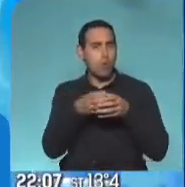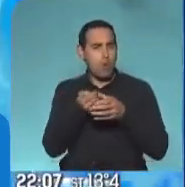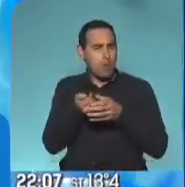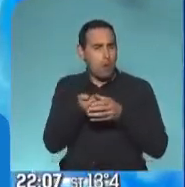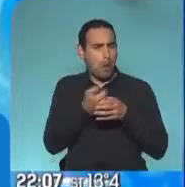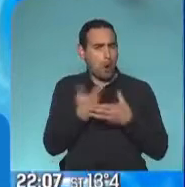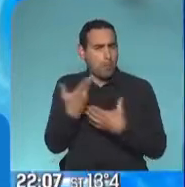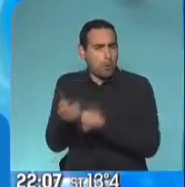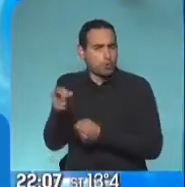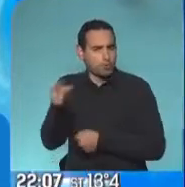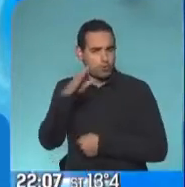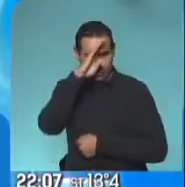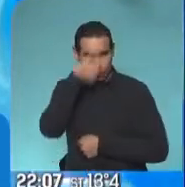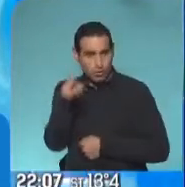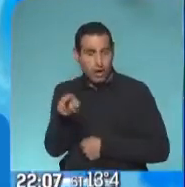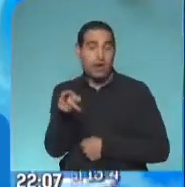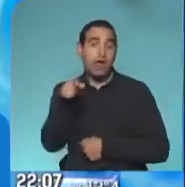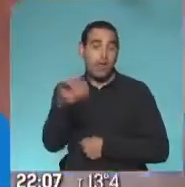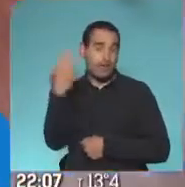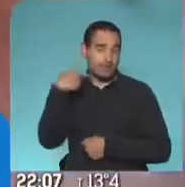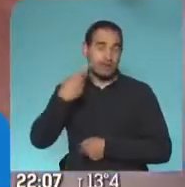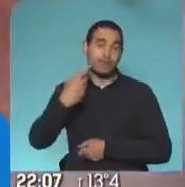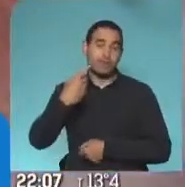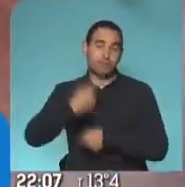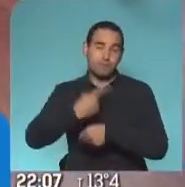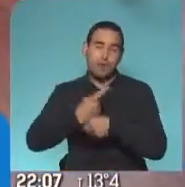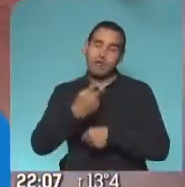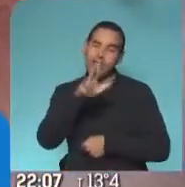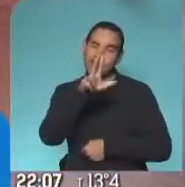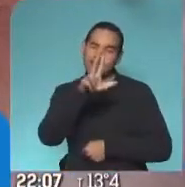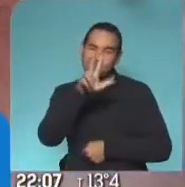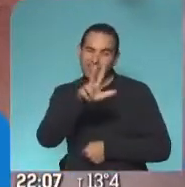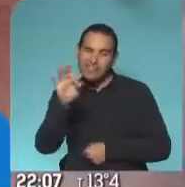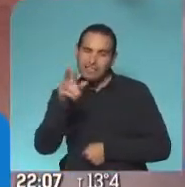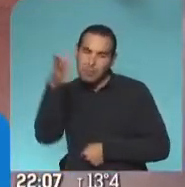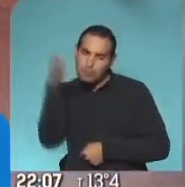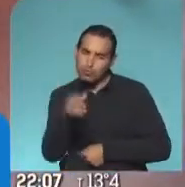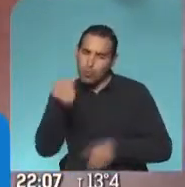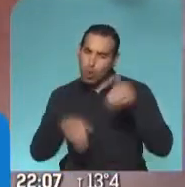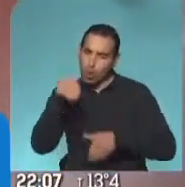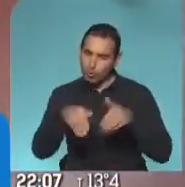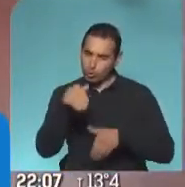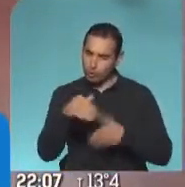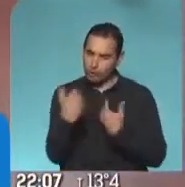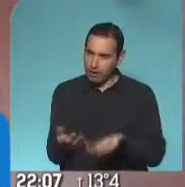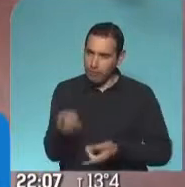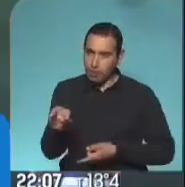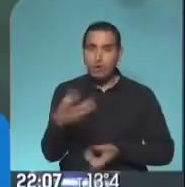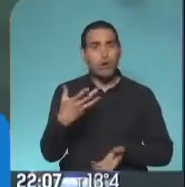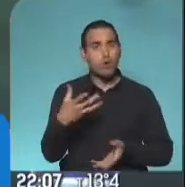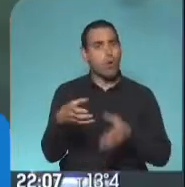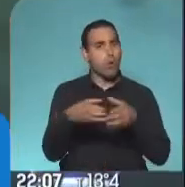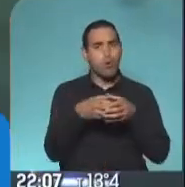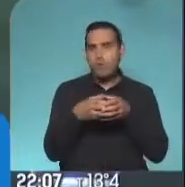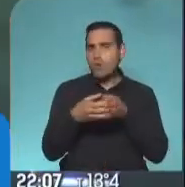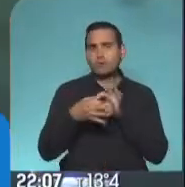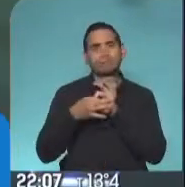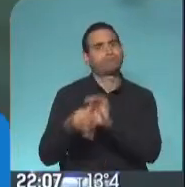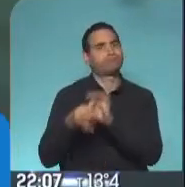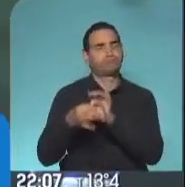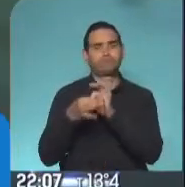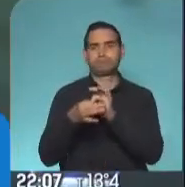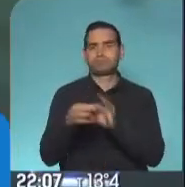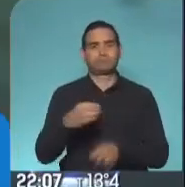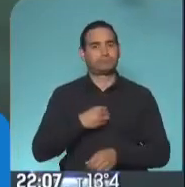presidente Bolsonaro. Bolsonaro obtuvo en la primera vuelta el 30 y un poquito más del 30% de los votos. Es un público muy fiel a Bolsonaro que tal